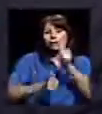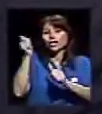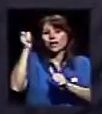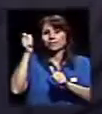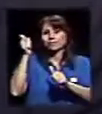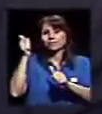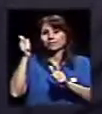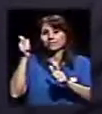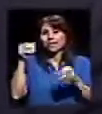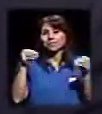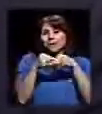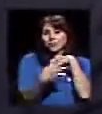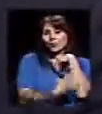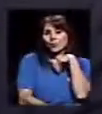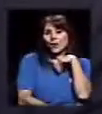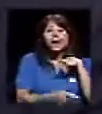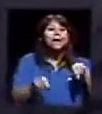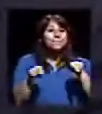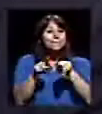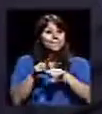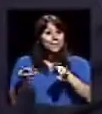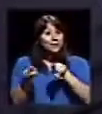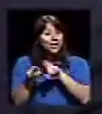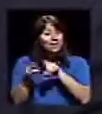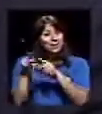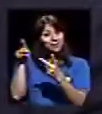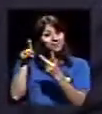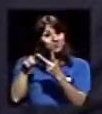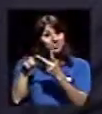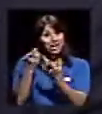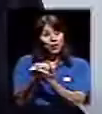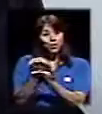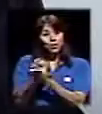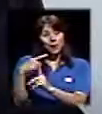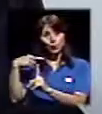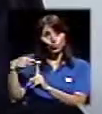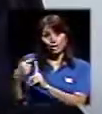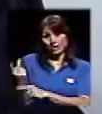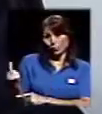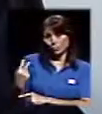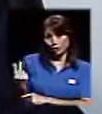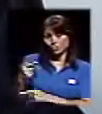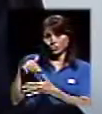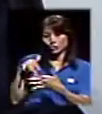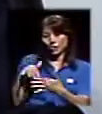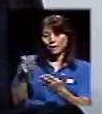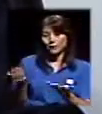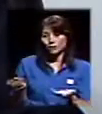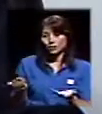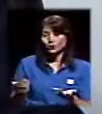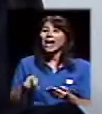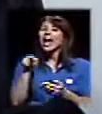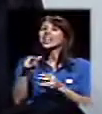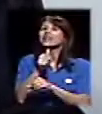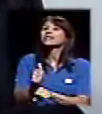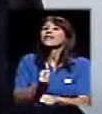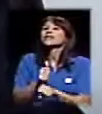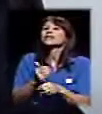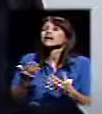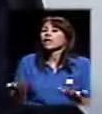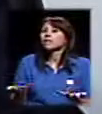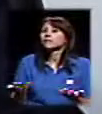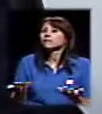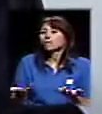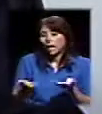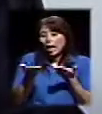economía positiva, que usted y yo estudiamos, que lo que establece es lo que es. En este